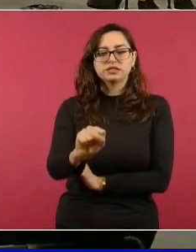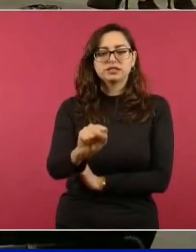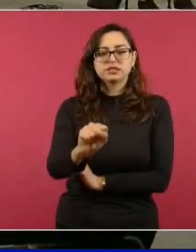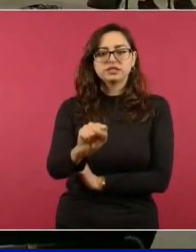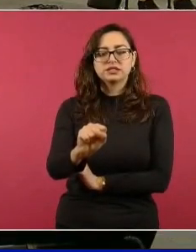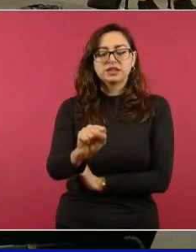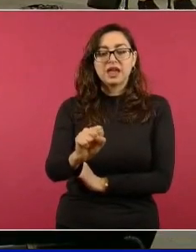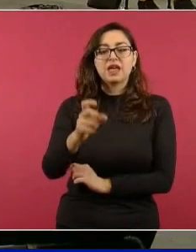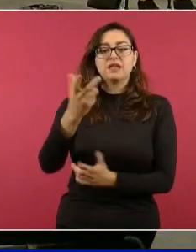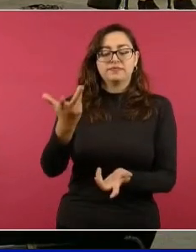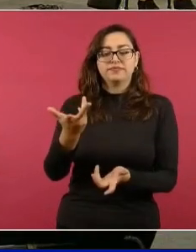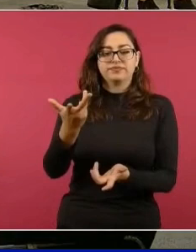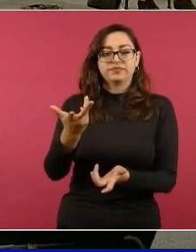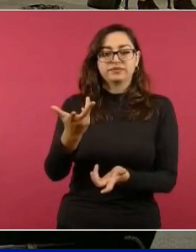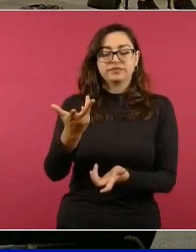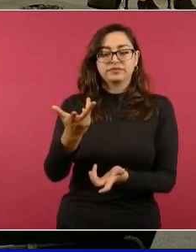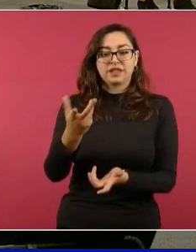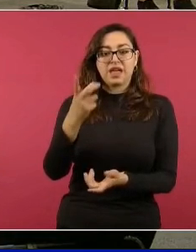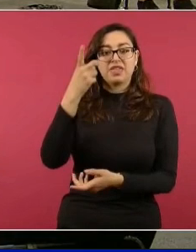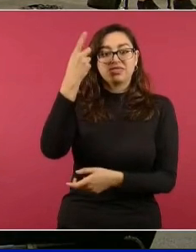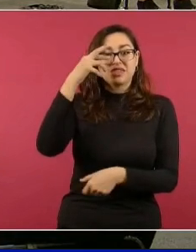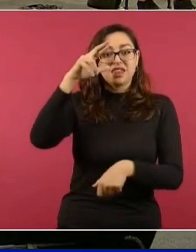Direcciones generales adjuntas.